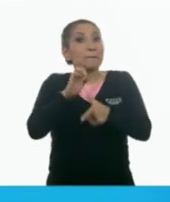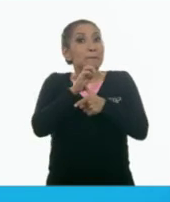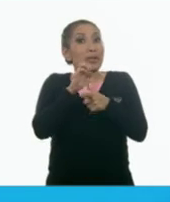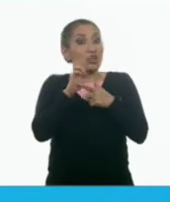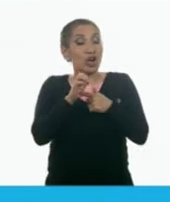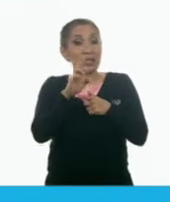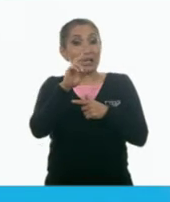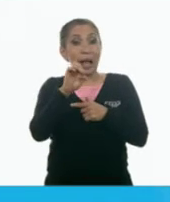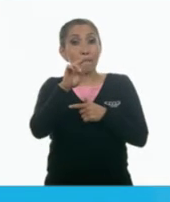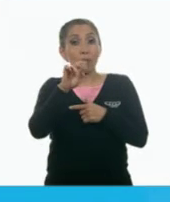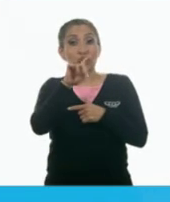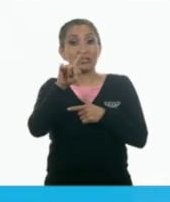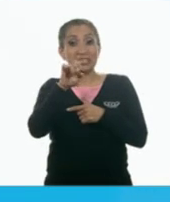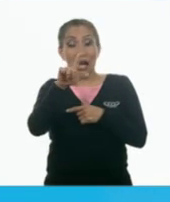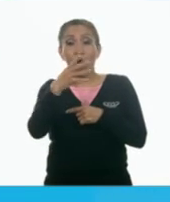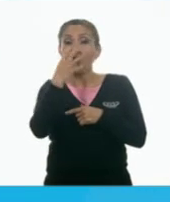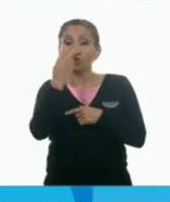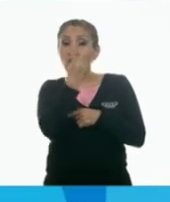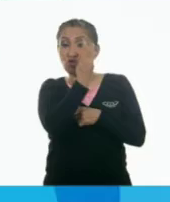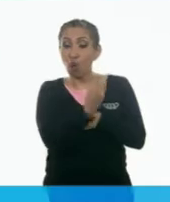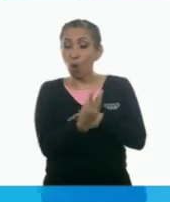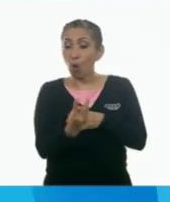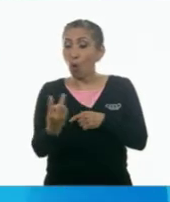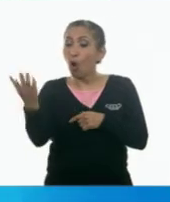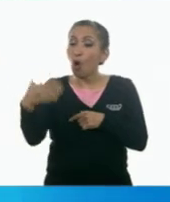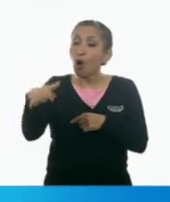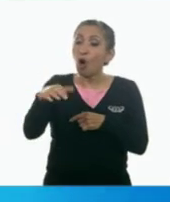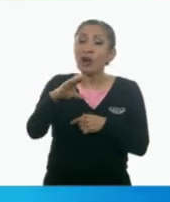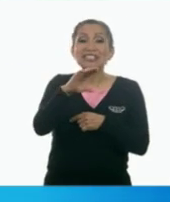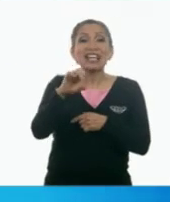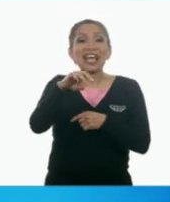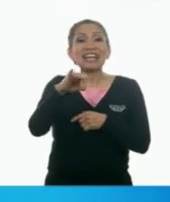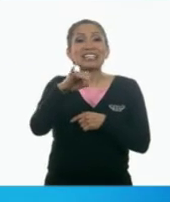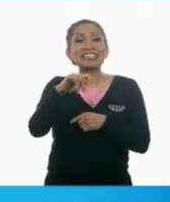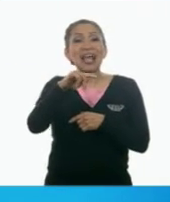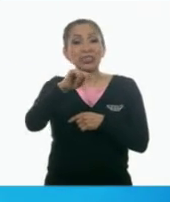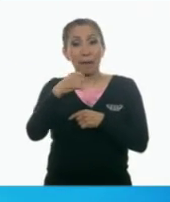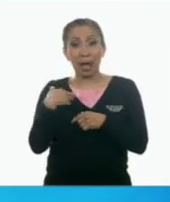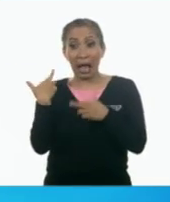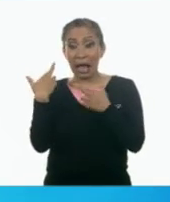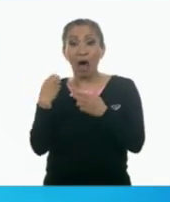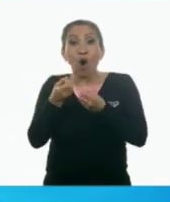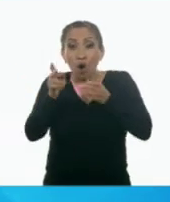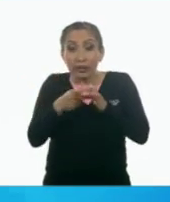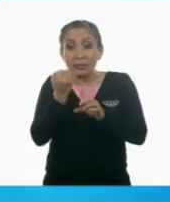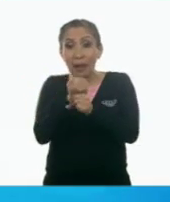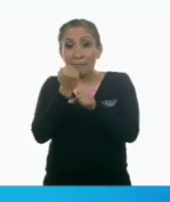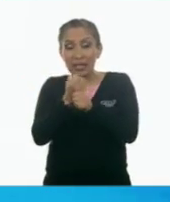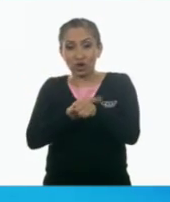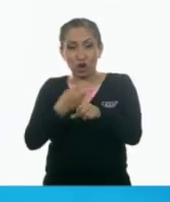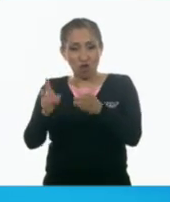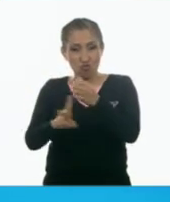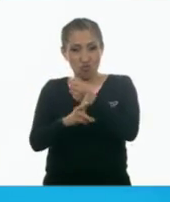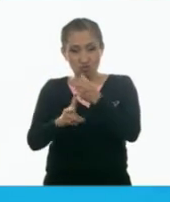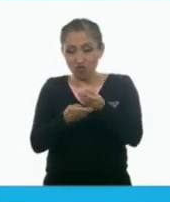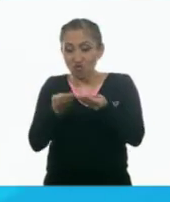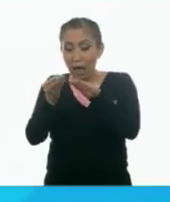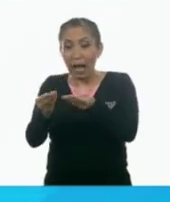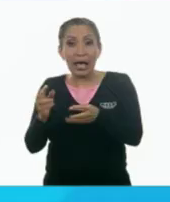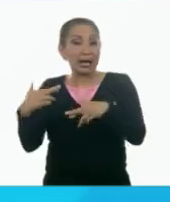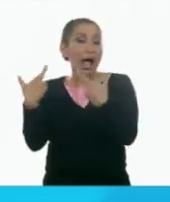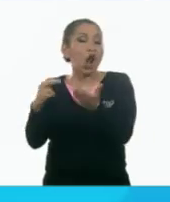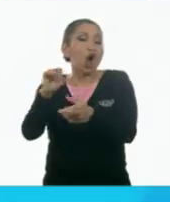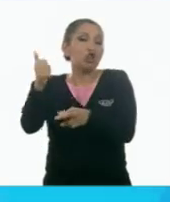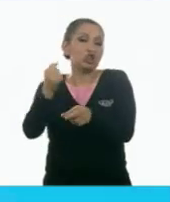Entonces, Rapunzel y el oso salieron a buscar a Cenicienta para entregarle su zapatilla de cristal y regalarle unos